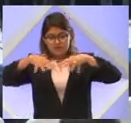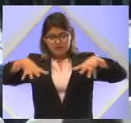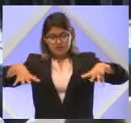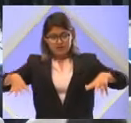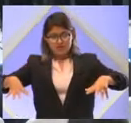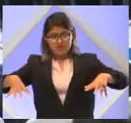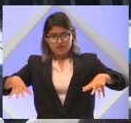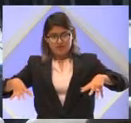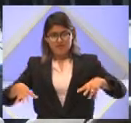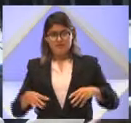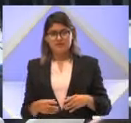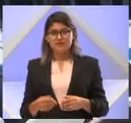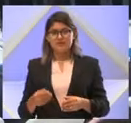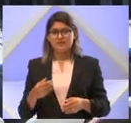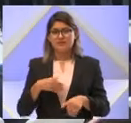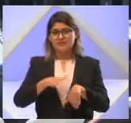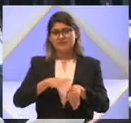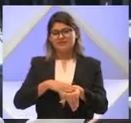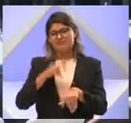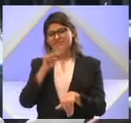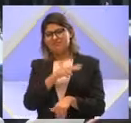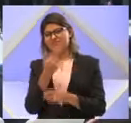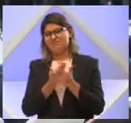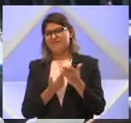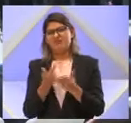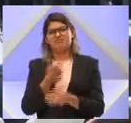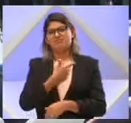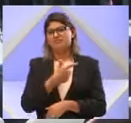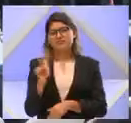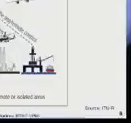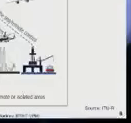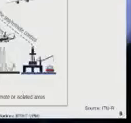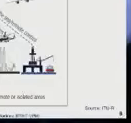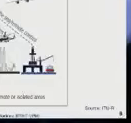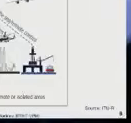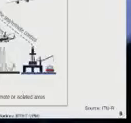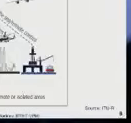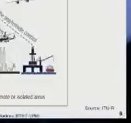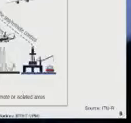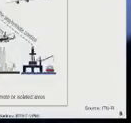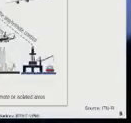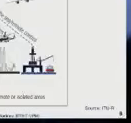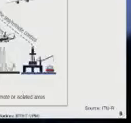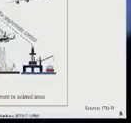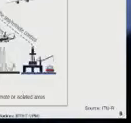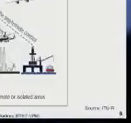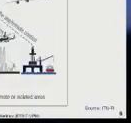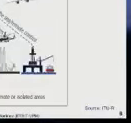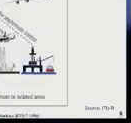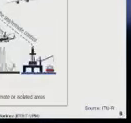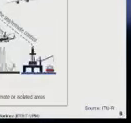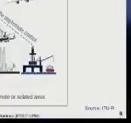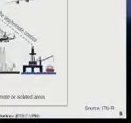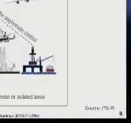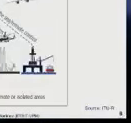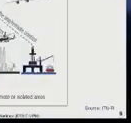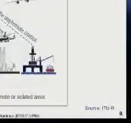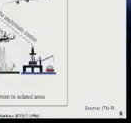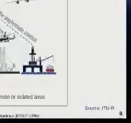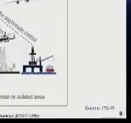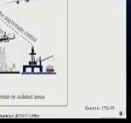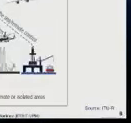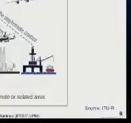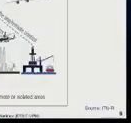adelanto que no me gusta nada esta figura porque sólo habla del satélite pero